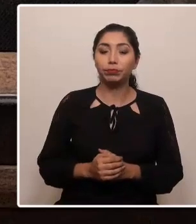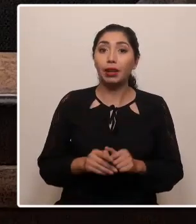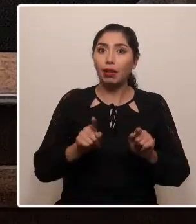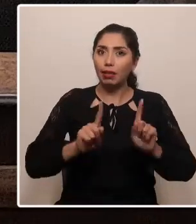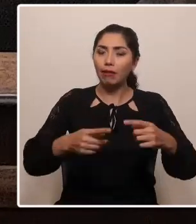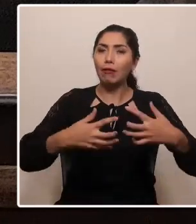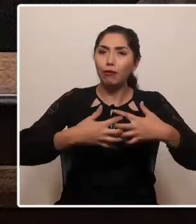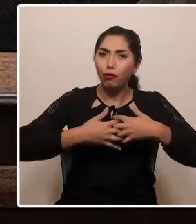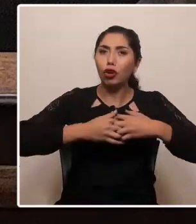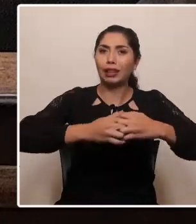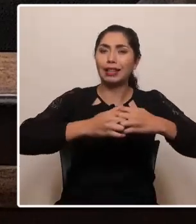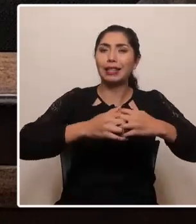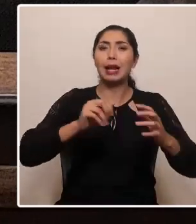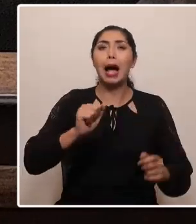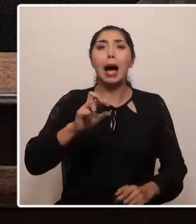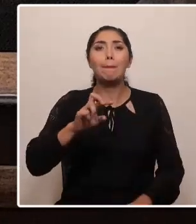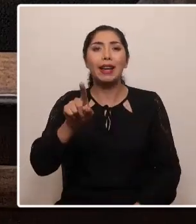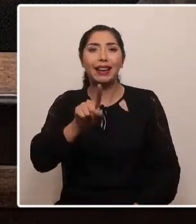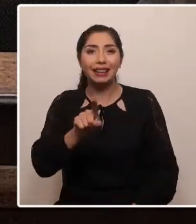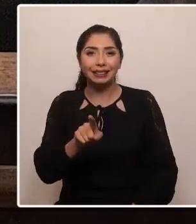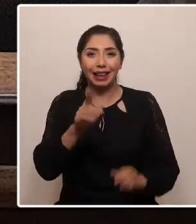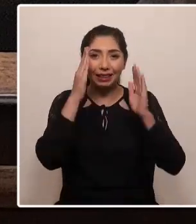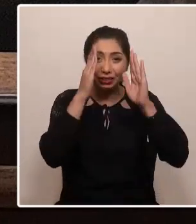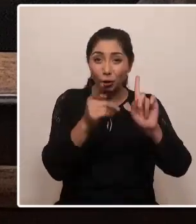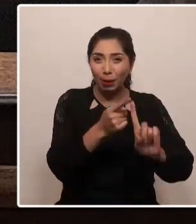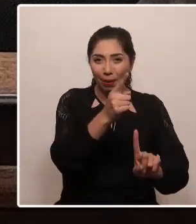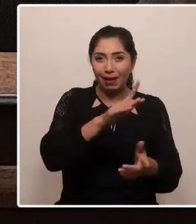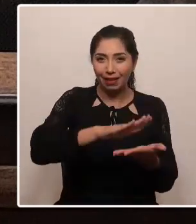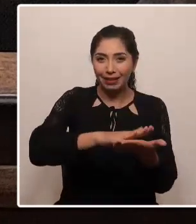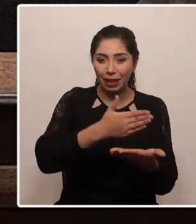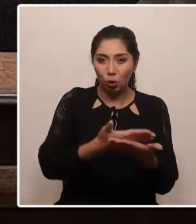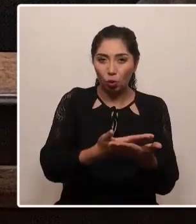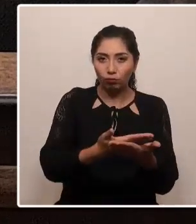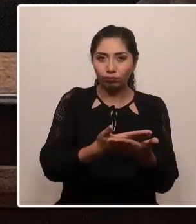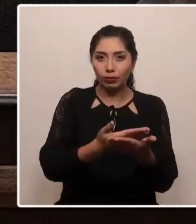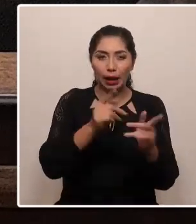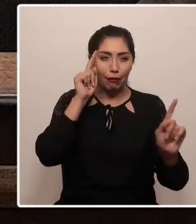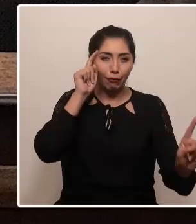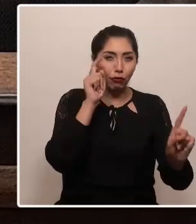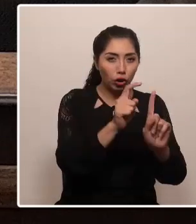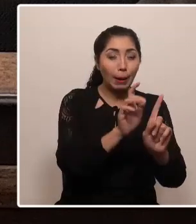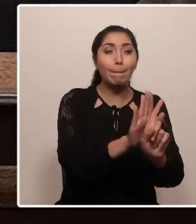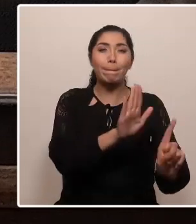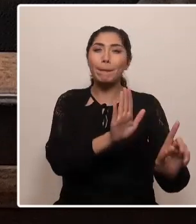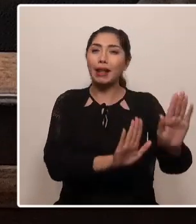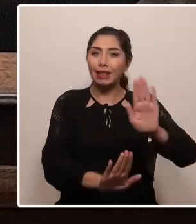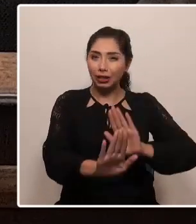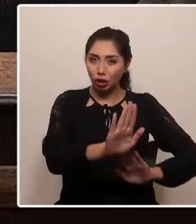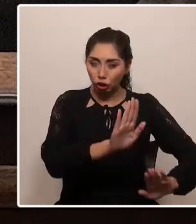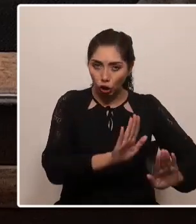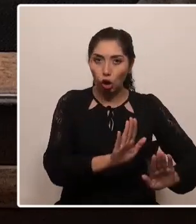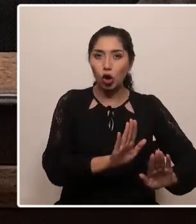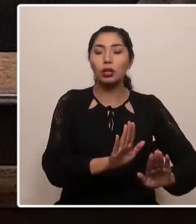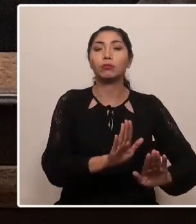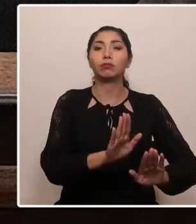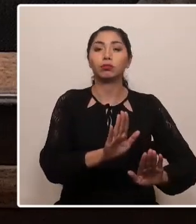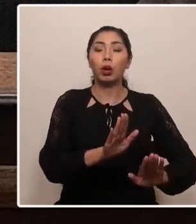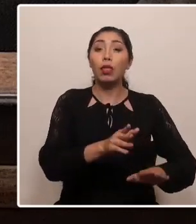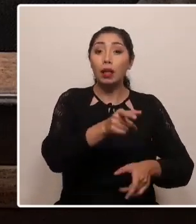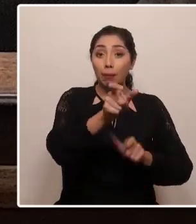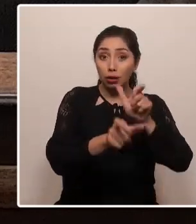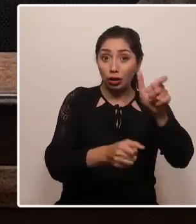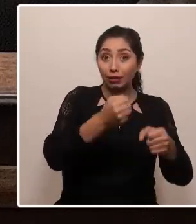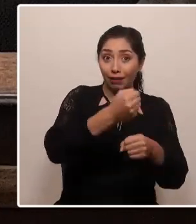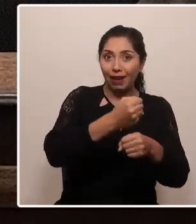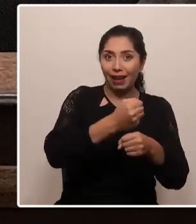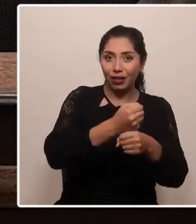la atención primaria de salud con un fuerte enfoque en promoción, prevención, la capacitación y retención de las y los trabajadores de salud, que resulta